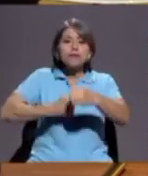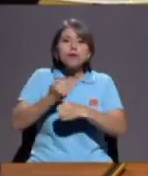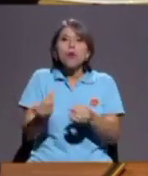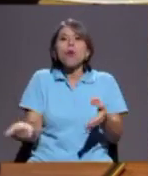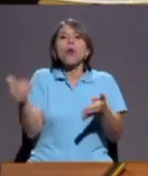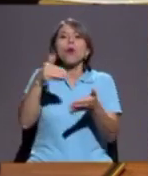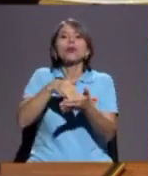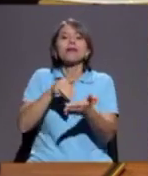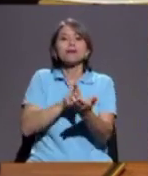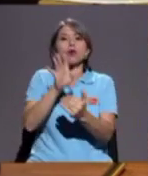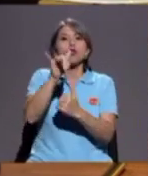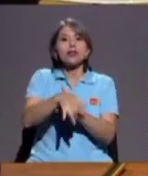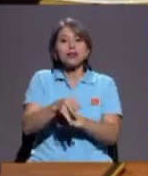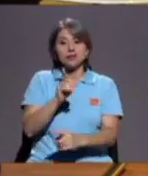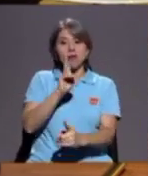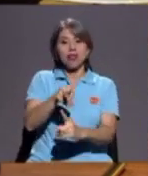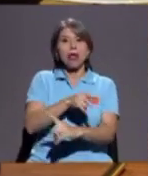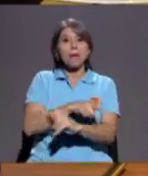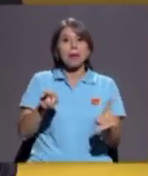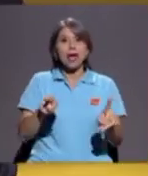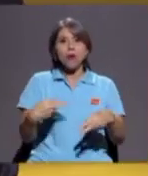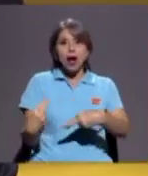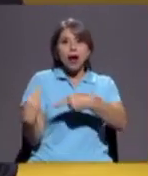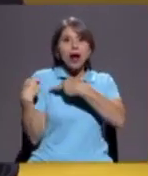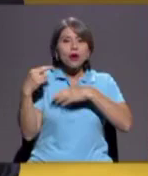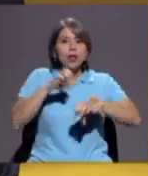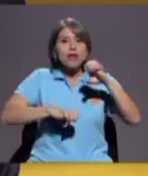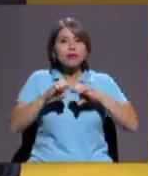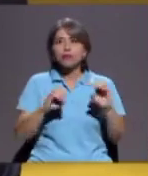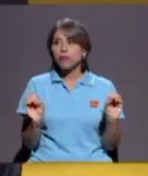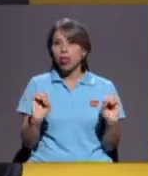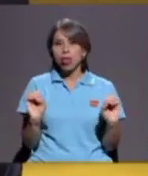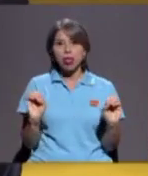proyectos, pero entonces nadie está a cargo de las evaluaciones, ¿verdad?